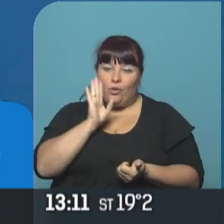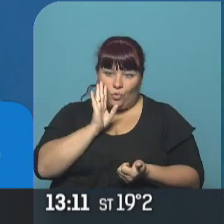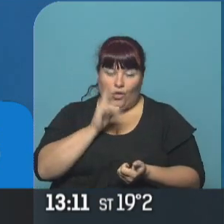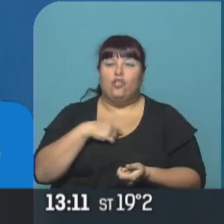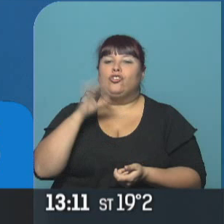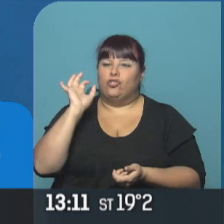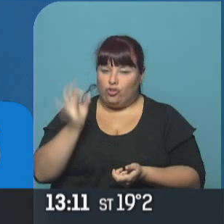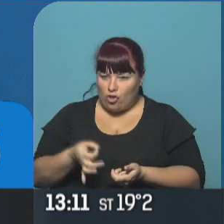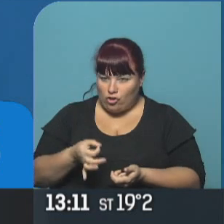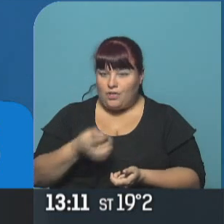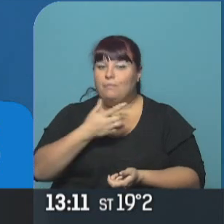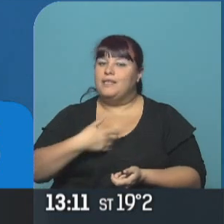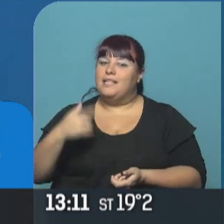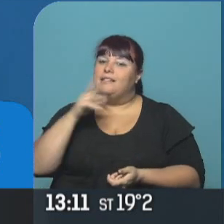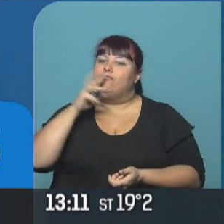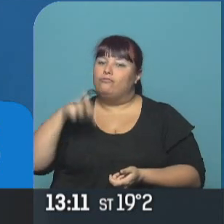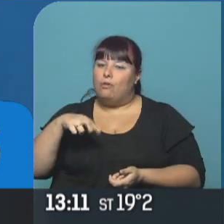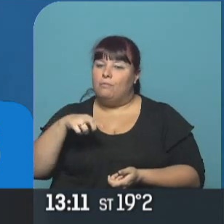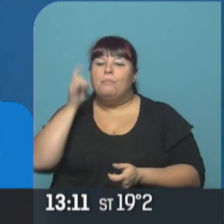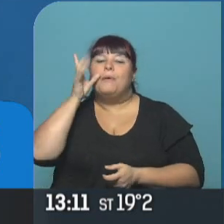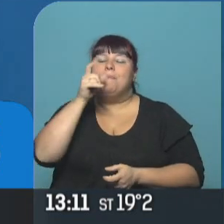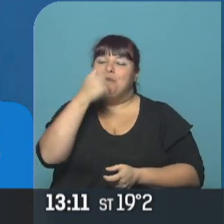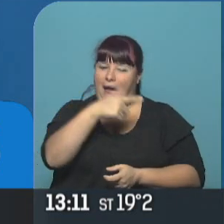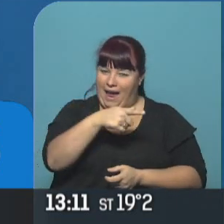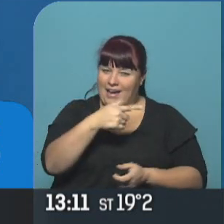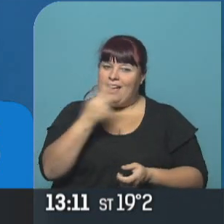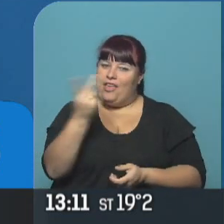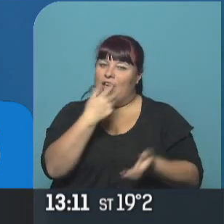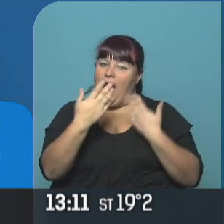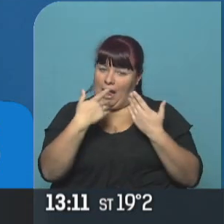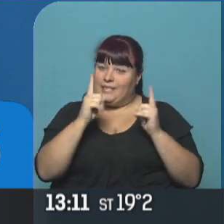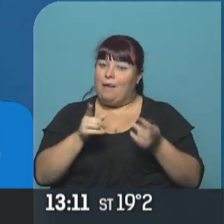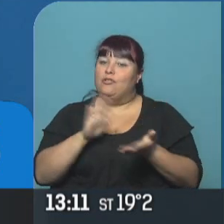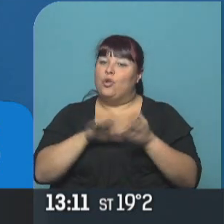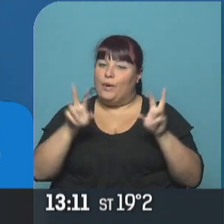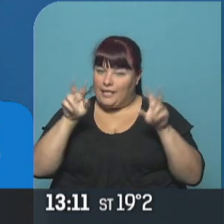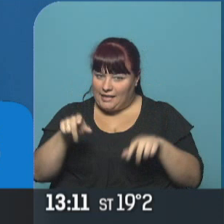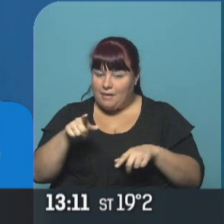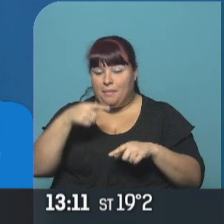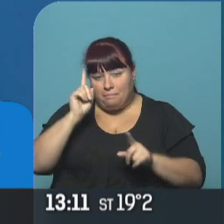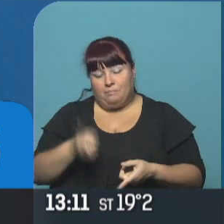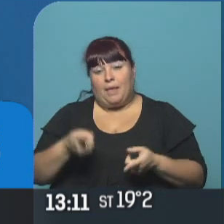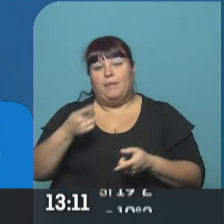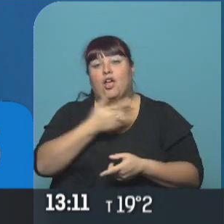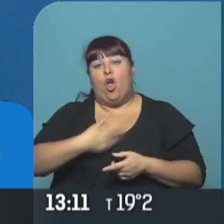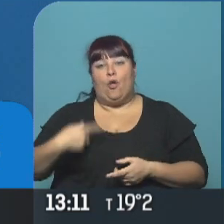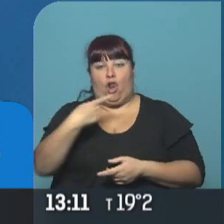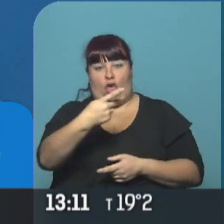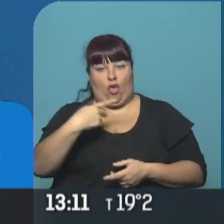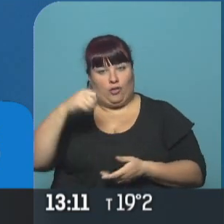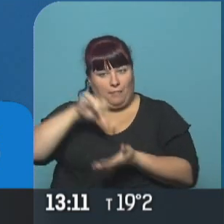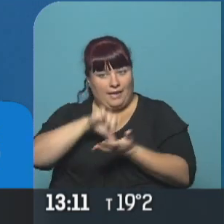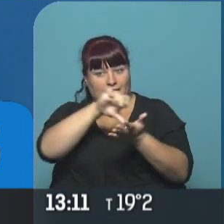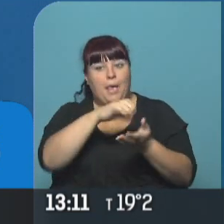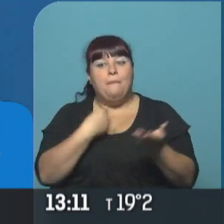Yo sé que el presidente Trump y el presidente Macri han hablado también sobre este tema, inclusive funcionarios de ambos países,